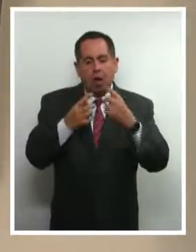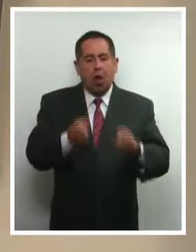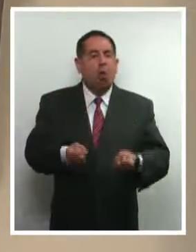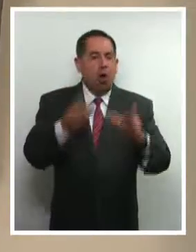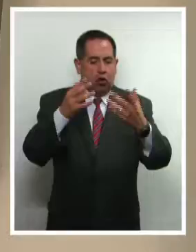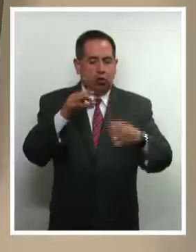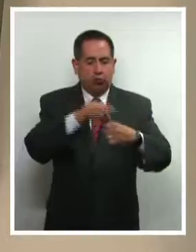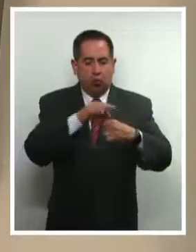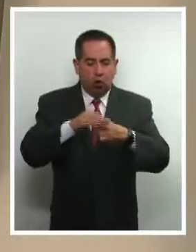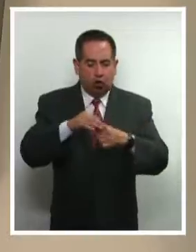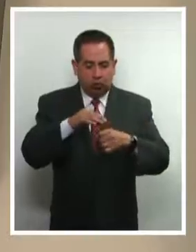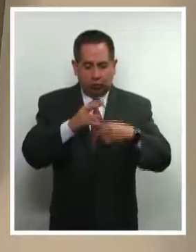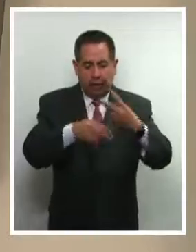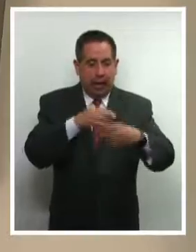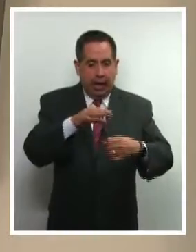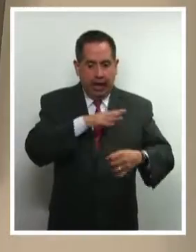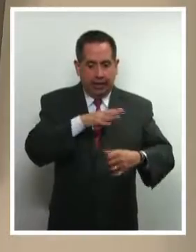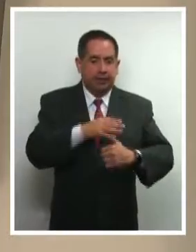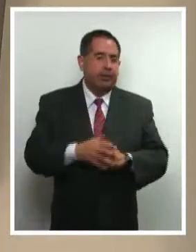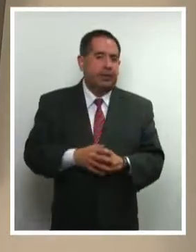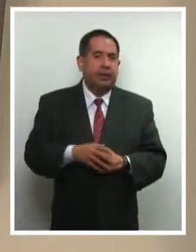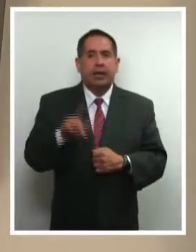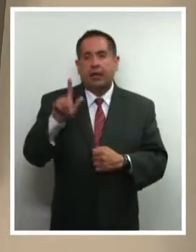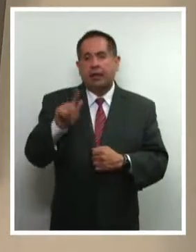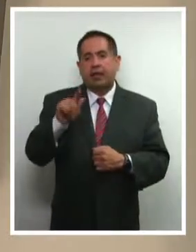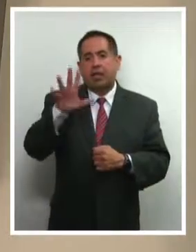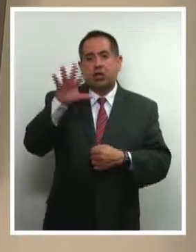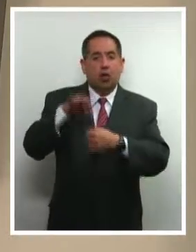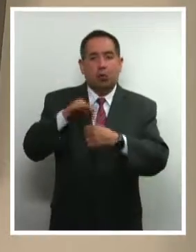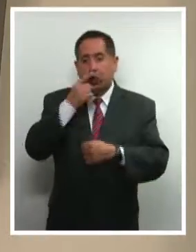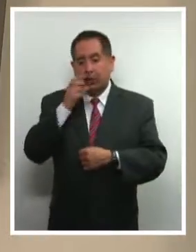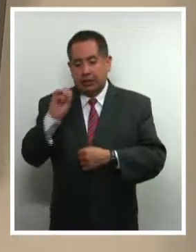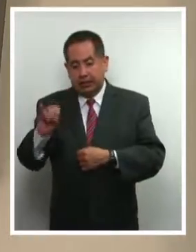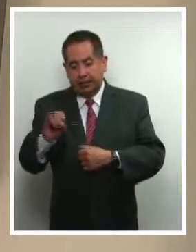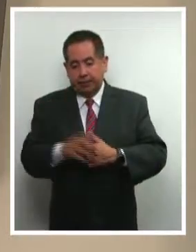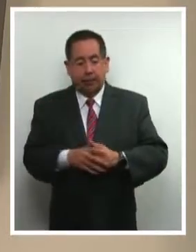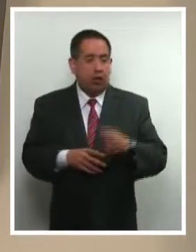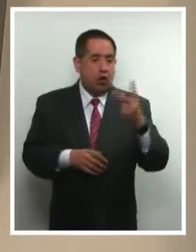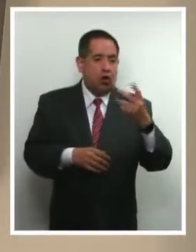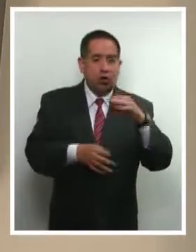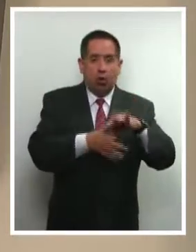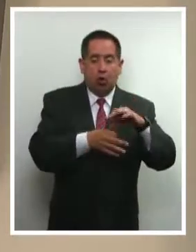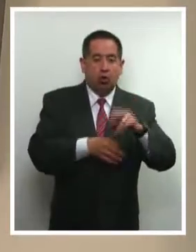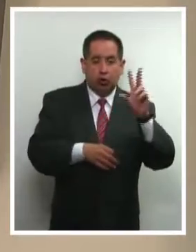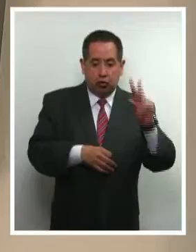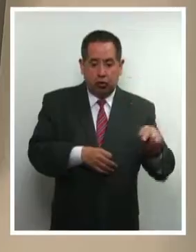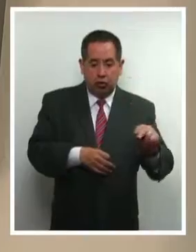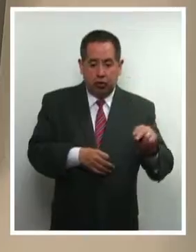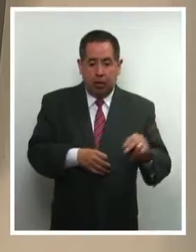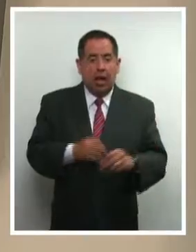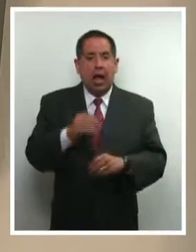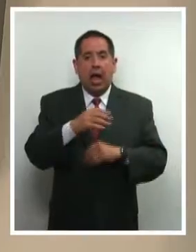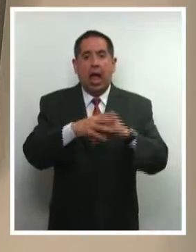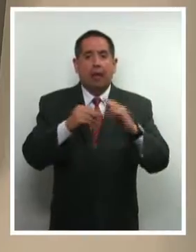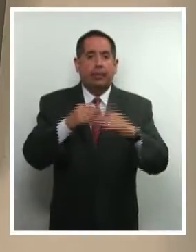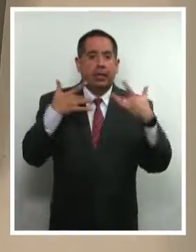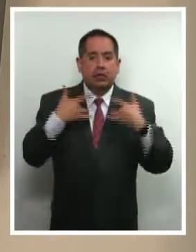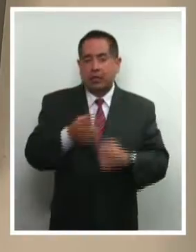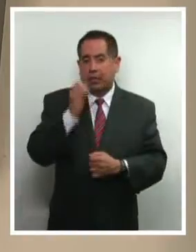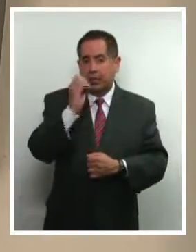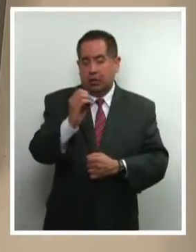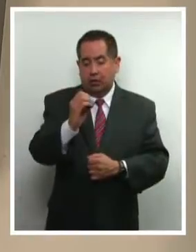votos se han emitido. Hay 75 votos a favor, 2 votos en contra y 0 abstenciones.